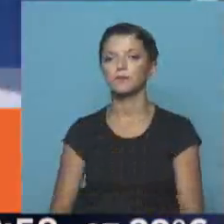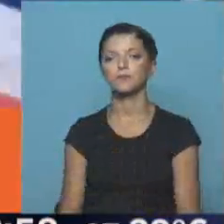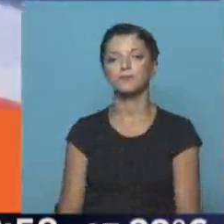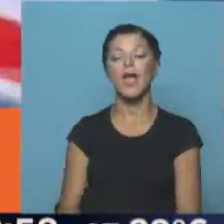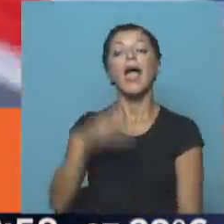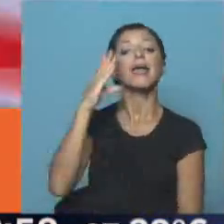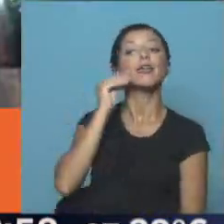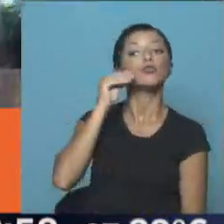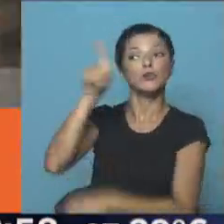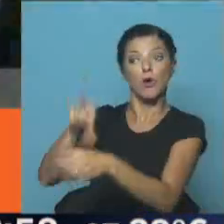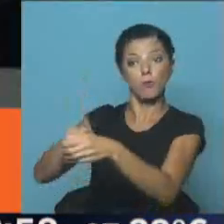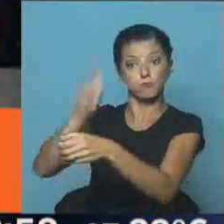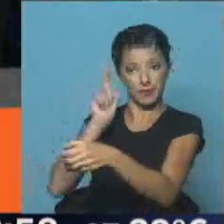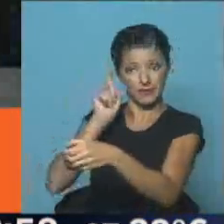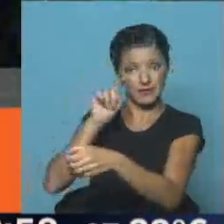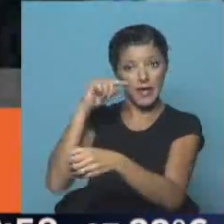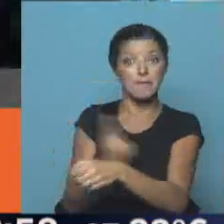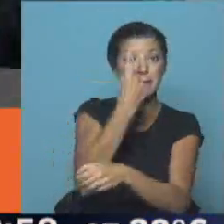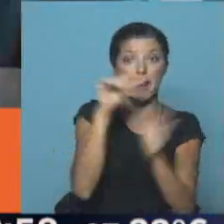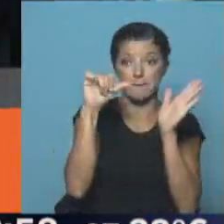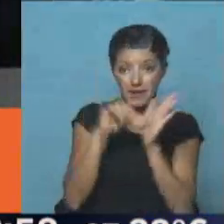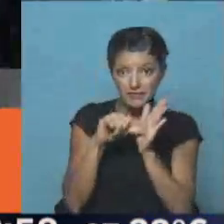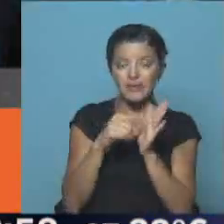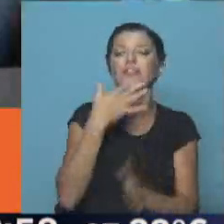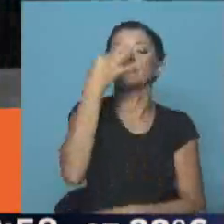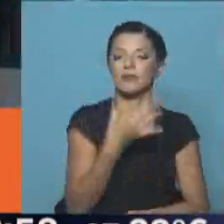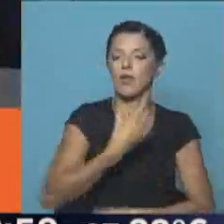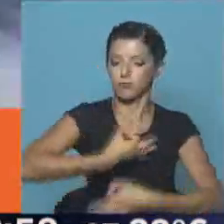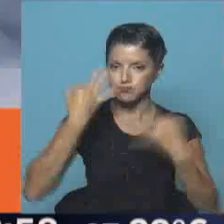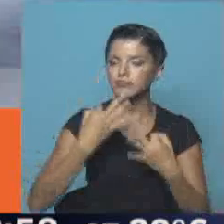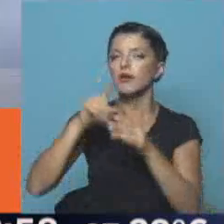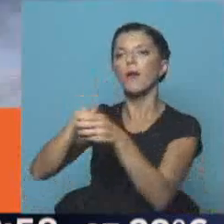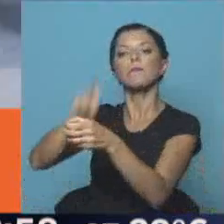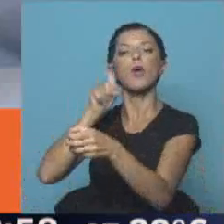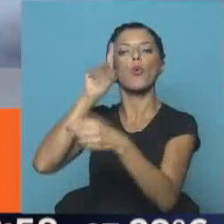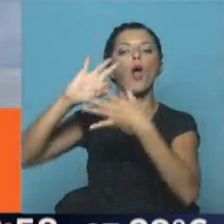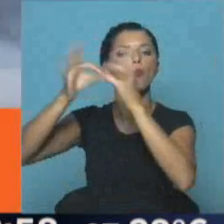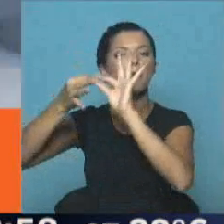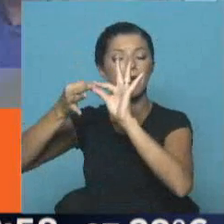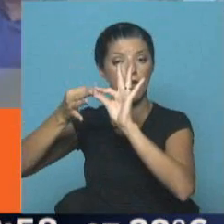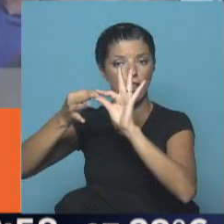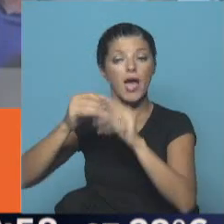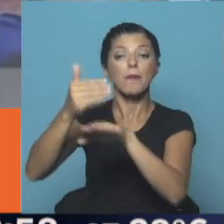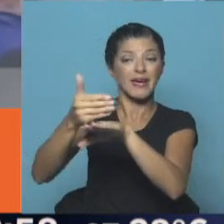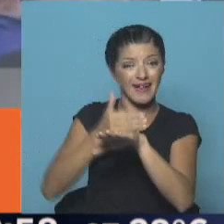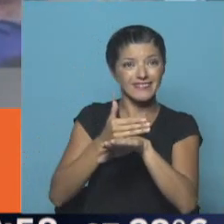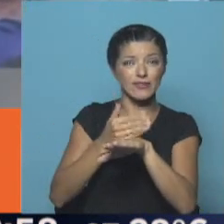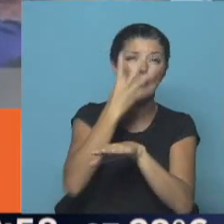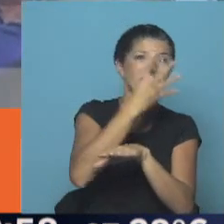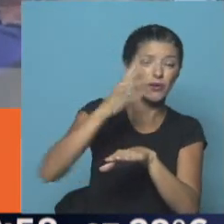divorcio del Reino Unido, el primer país que decidió romper con el bloque regional luego de pertenecer a él